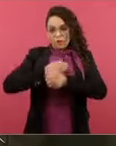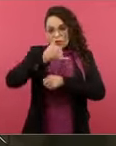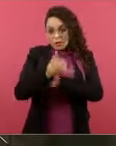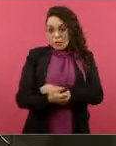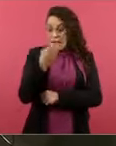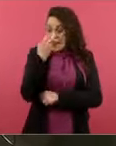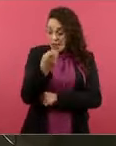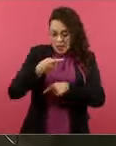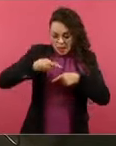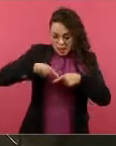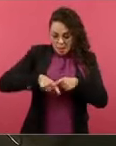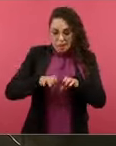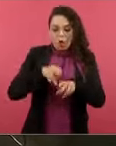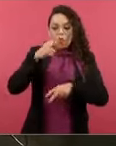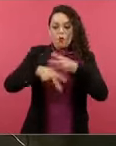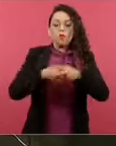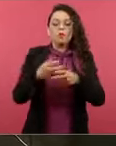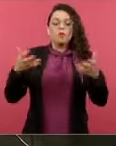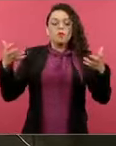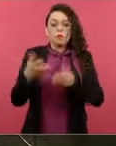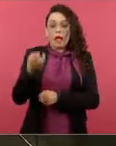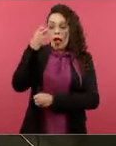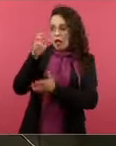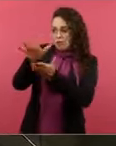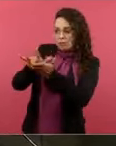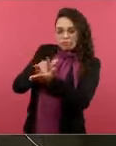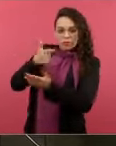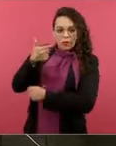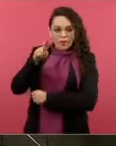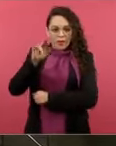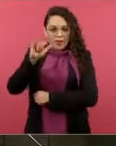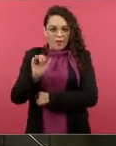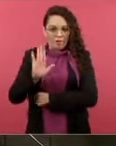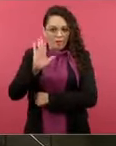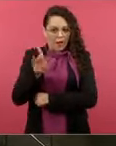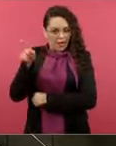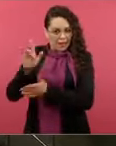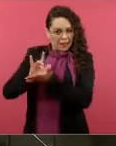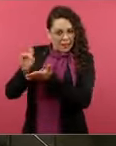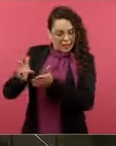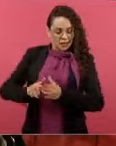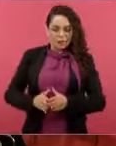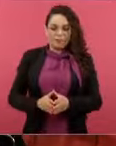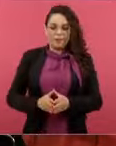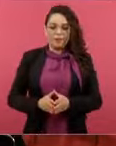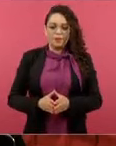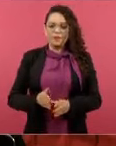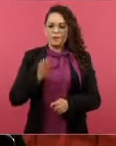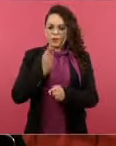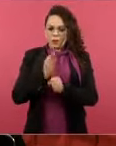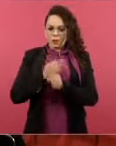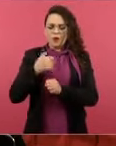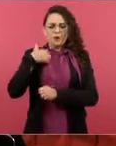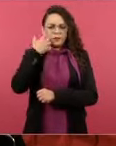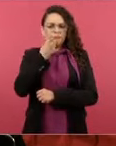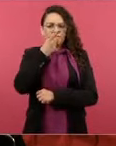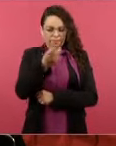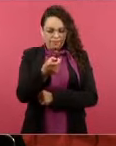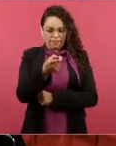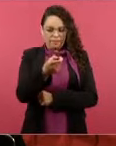vamos a caminar. Continuamos, por favor. Quiero enfatizar y hacer un comentario, si me lo permiten,